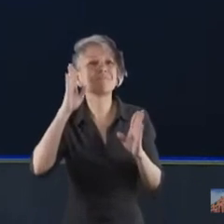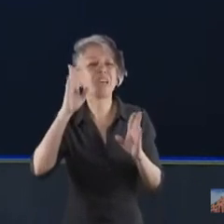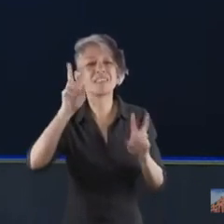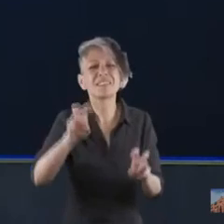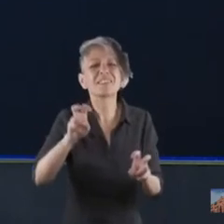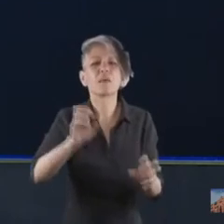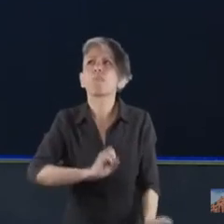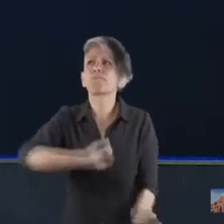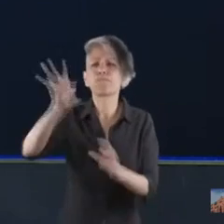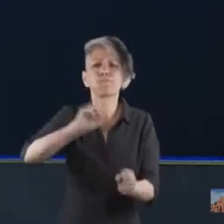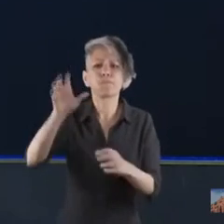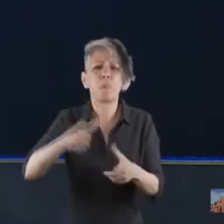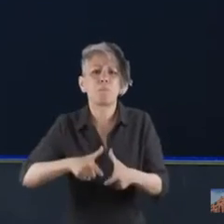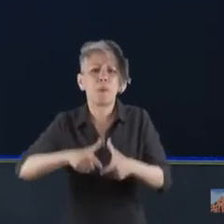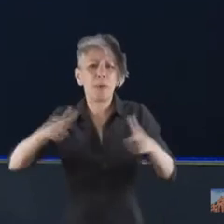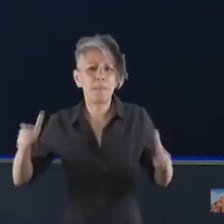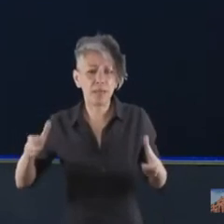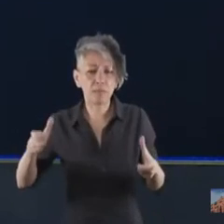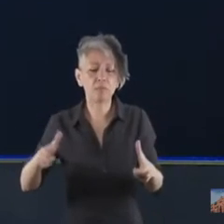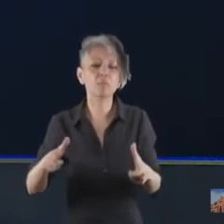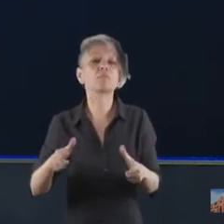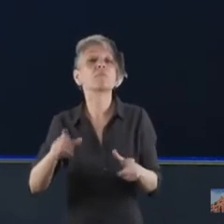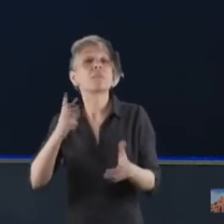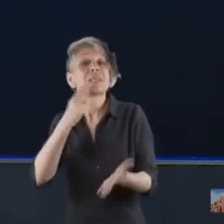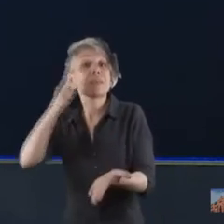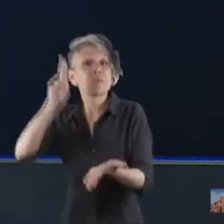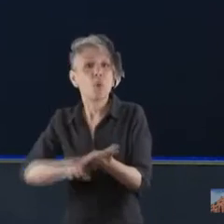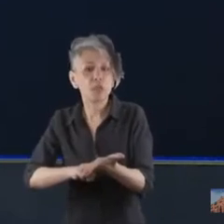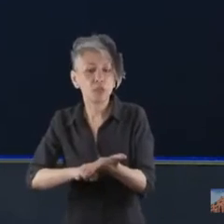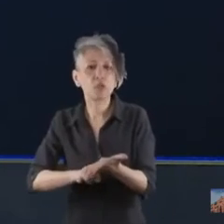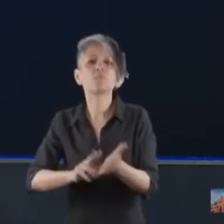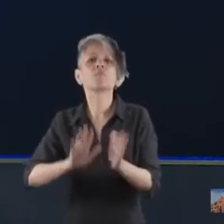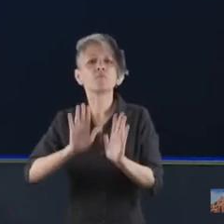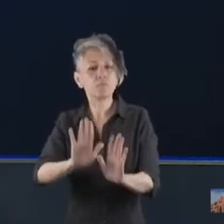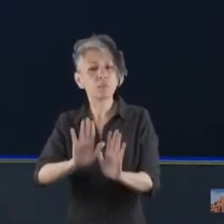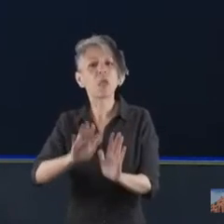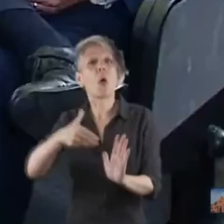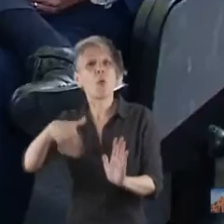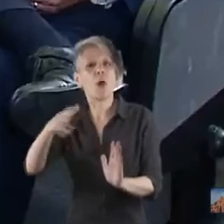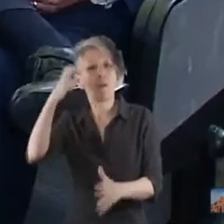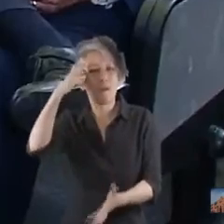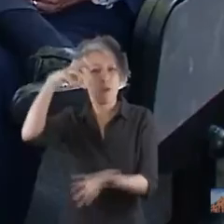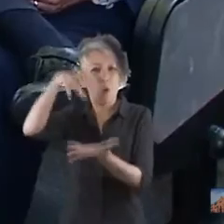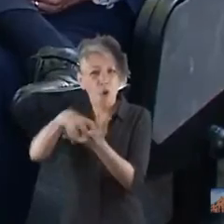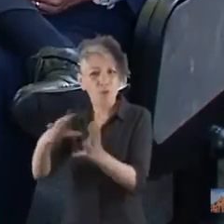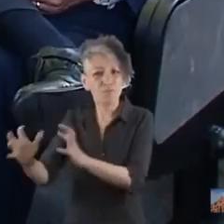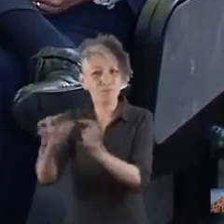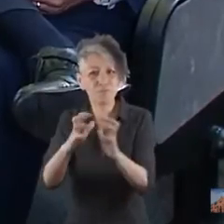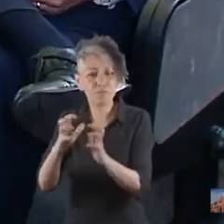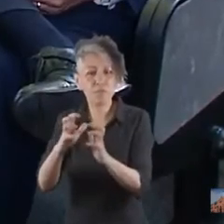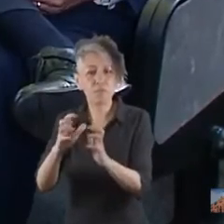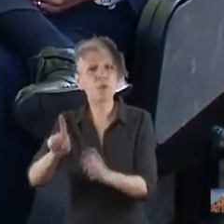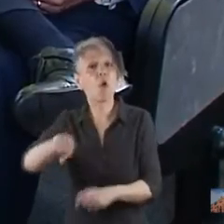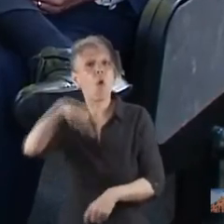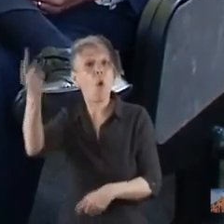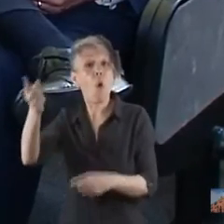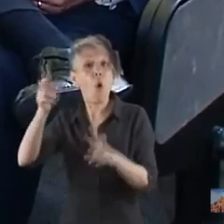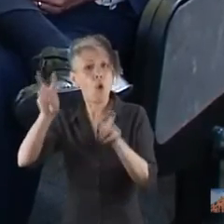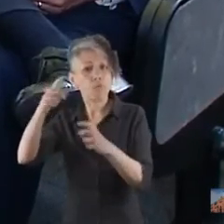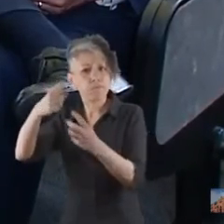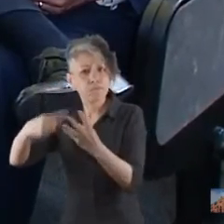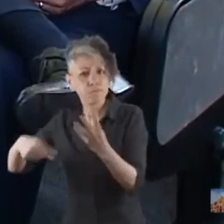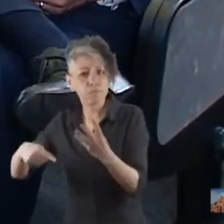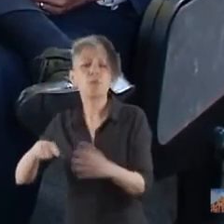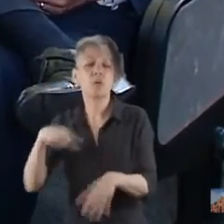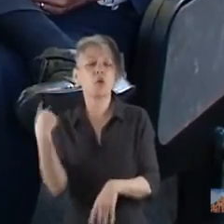el capítulo impositivo vamos a esperar su tratamiento en el congreso pero el resto de los temas lo vamos a avanzar por